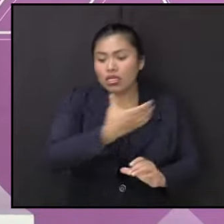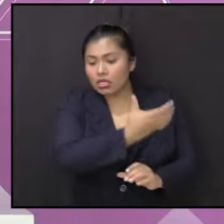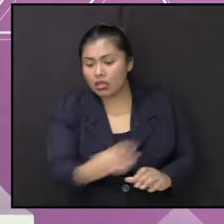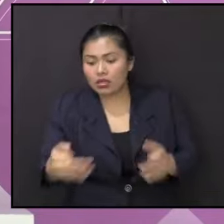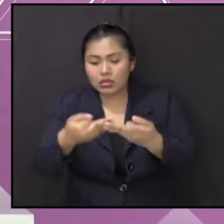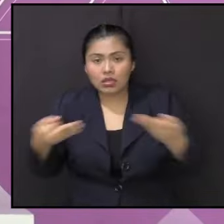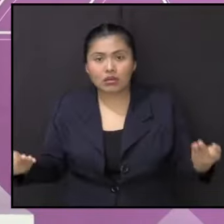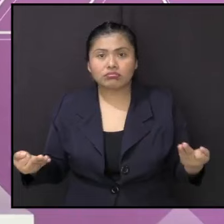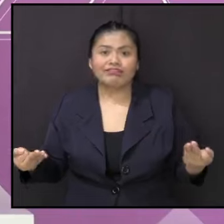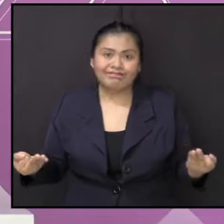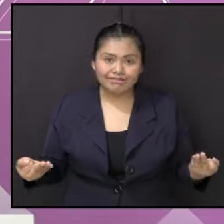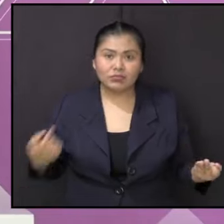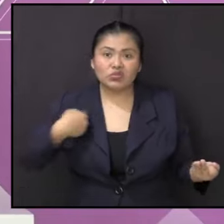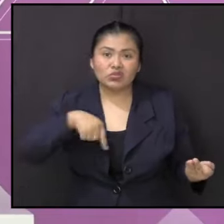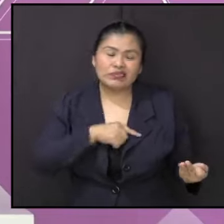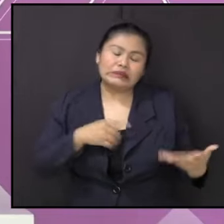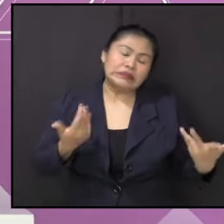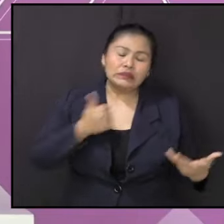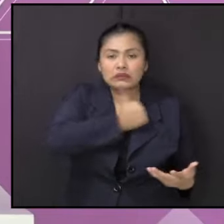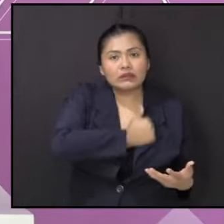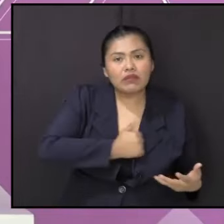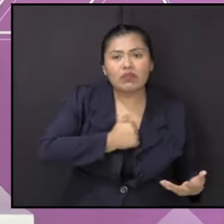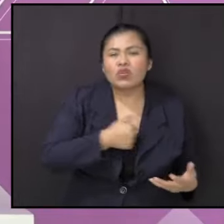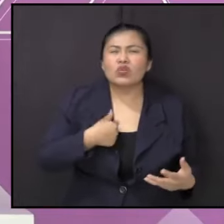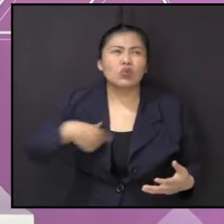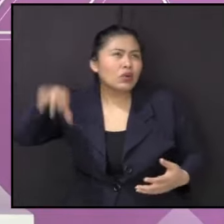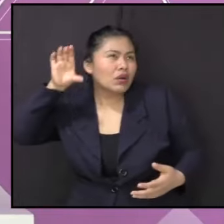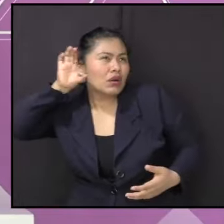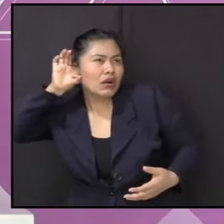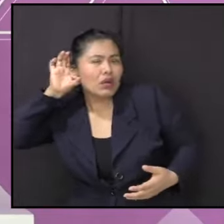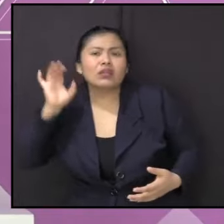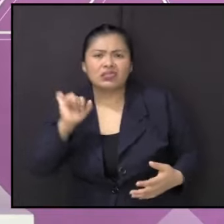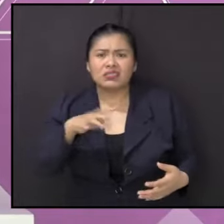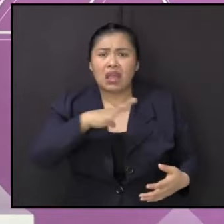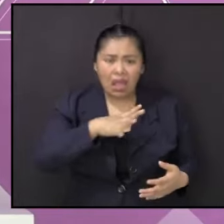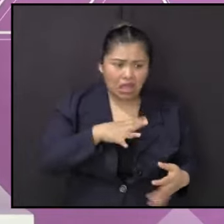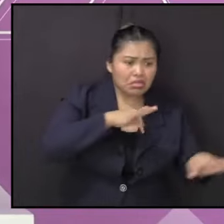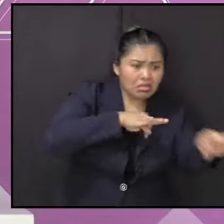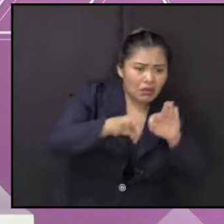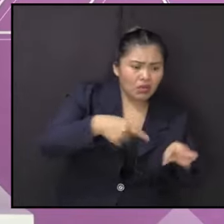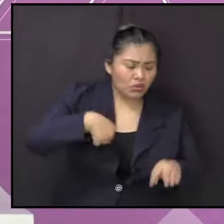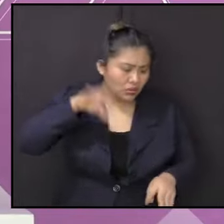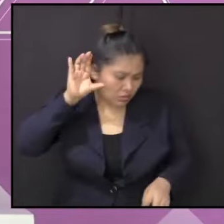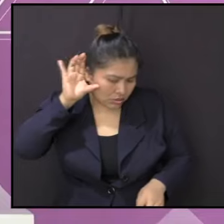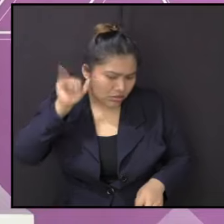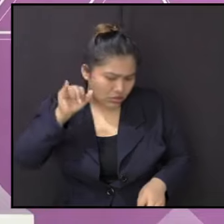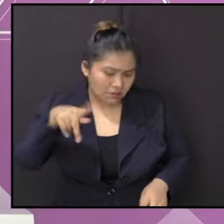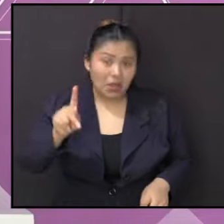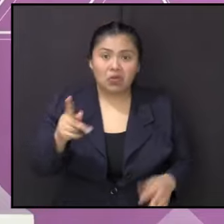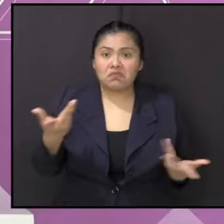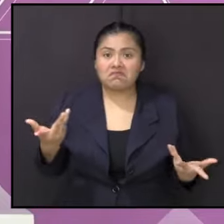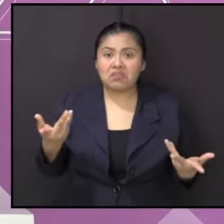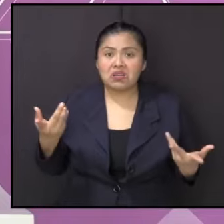Estamos desafortunadamente, yo escucho que dicen que hay mucho empleo, pero desafortunadamente la realidad es otra, hay mucha